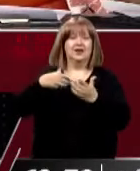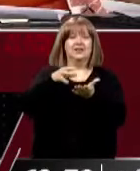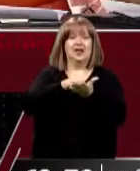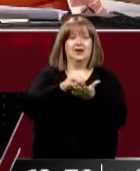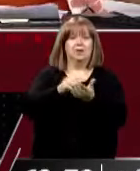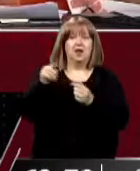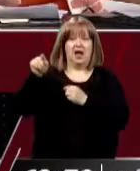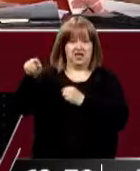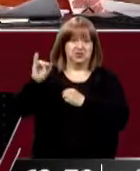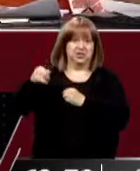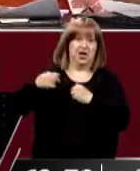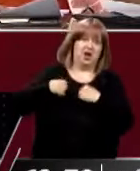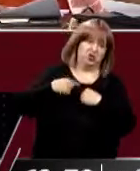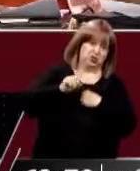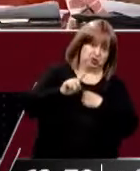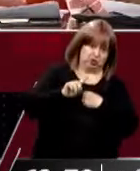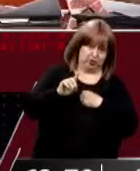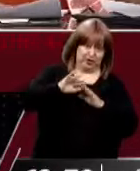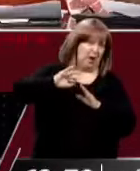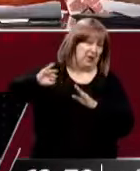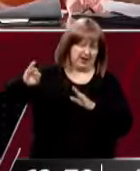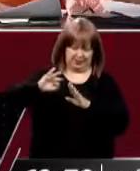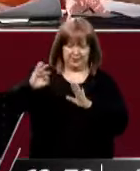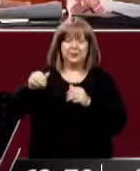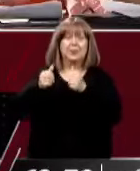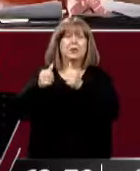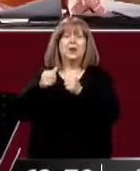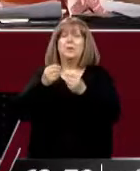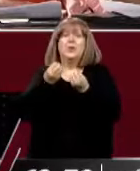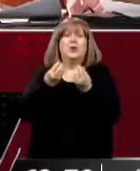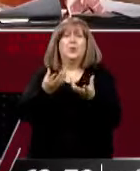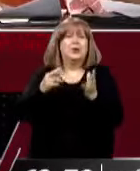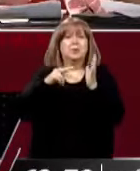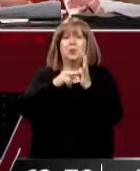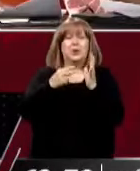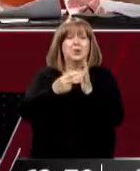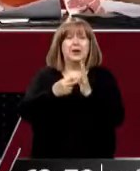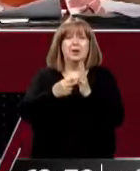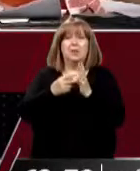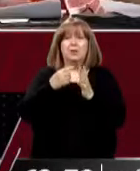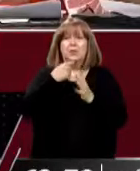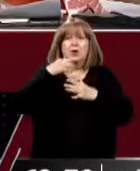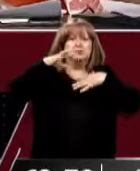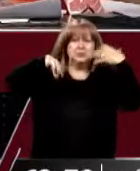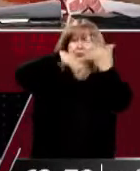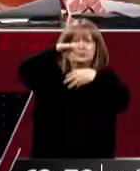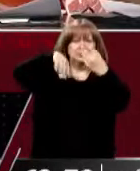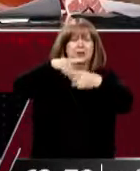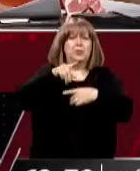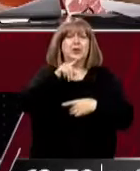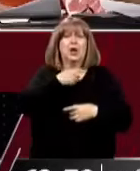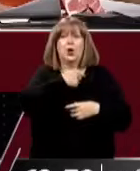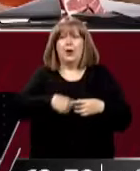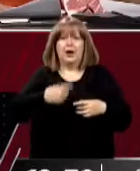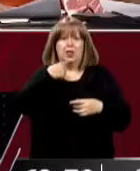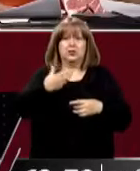nos han cedido las tierras. Pero volvemos a las de ustedes. Porque, ¿por qué pensás que se generó justamente todo este revuelo y este tuit que recién leíamos